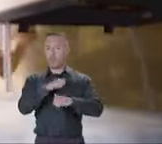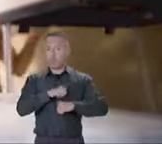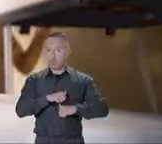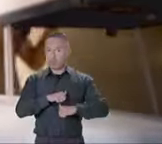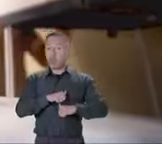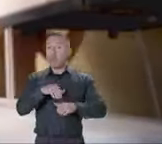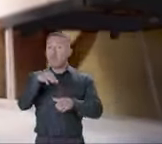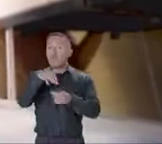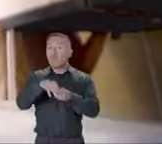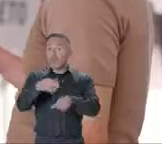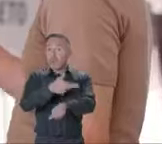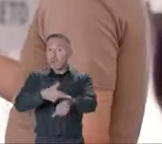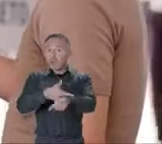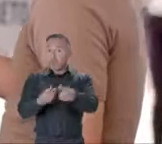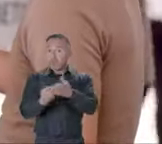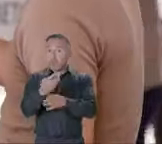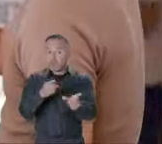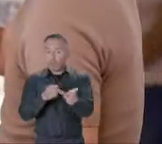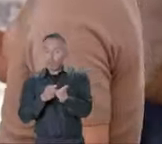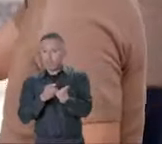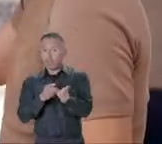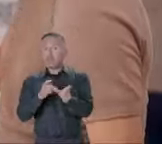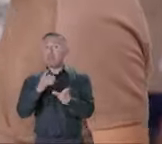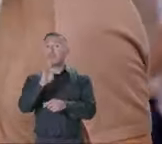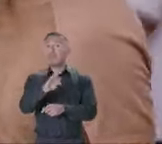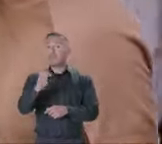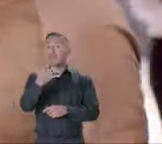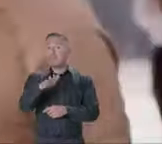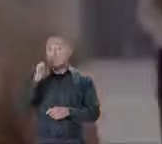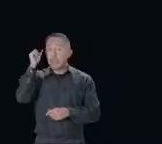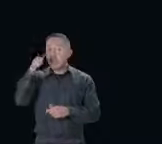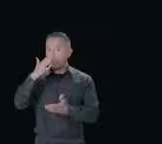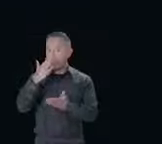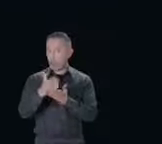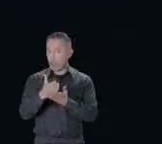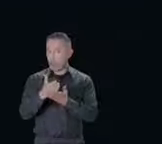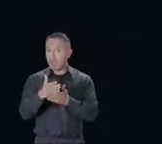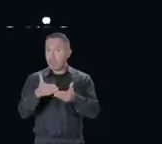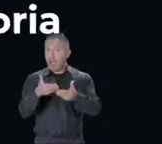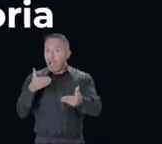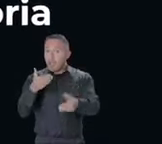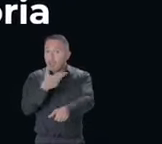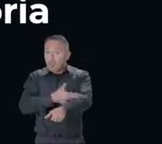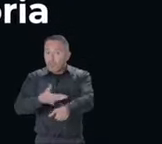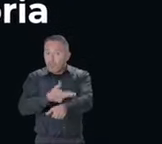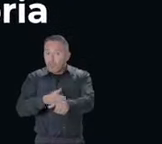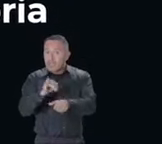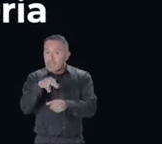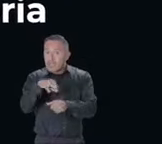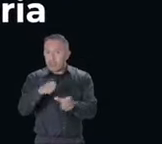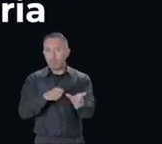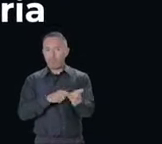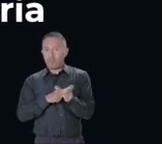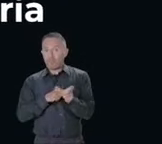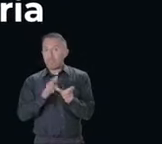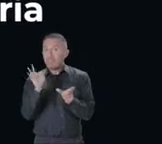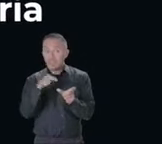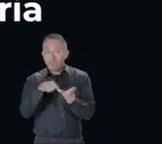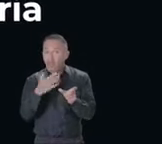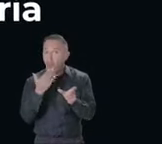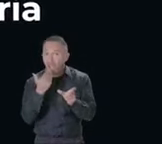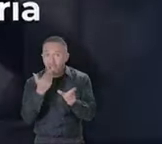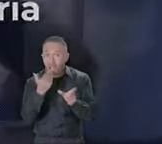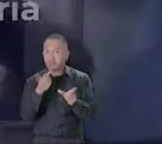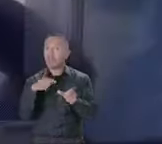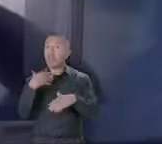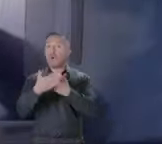recoger la INE que tramitaste o actualizaste. El último día es el 10 de abril. No lo dejes para el último. Si no la recoges, no podrás votar